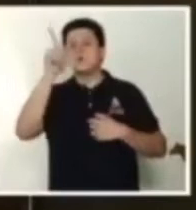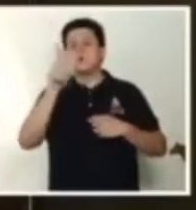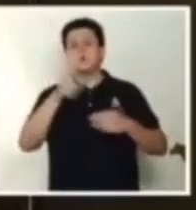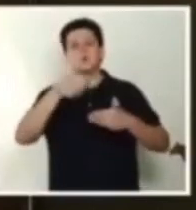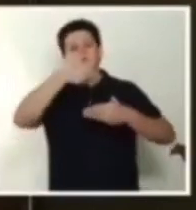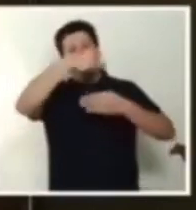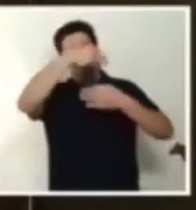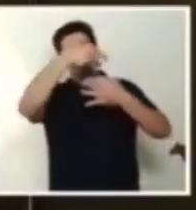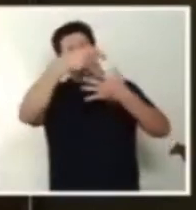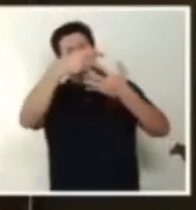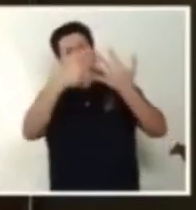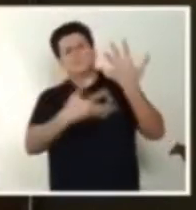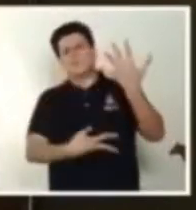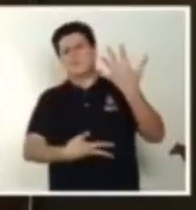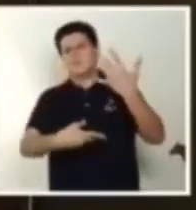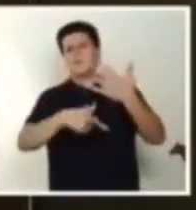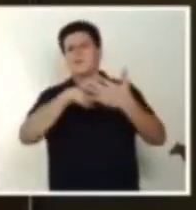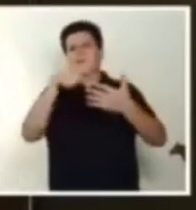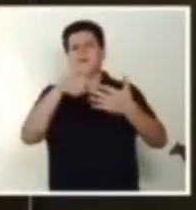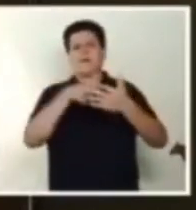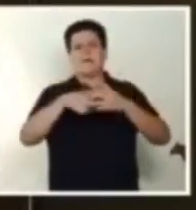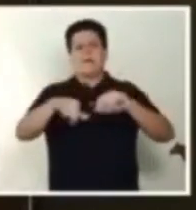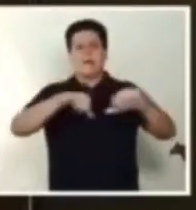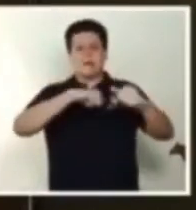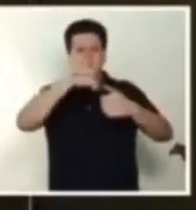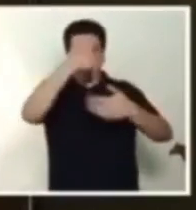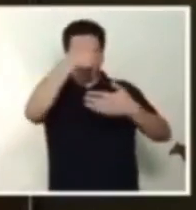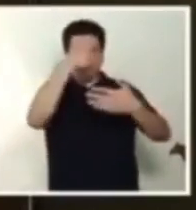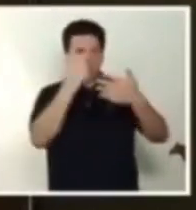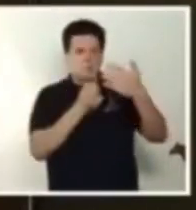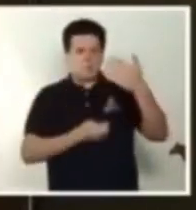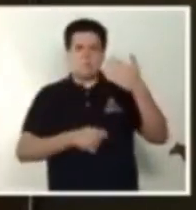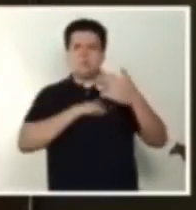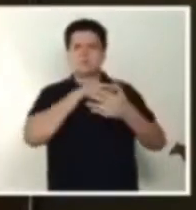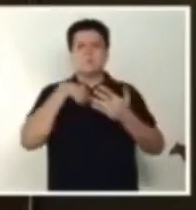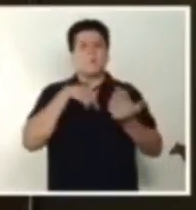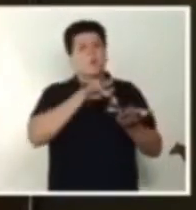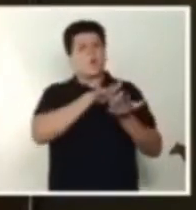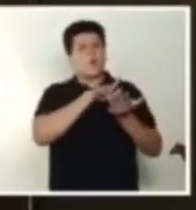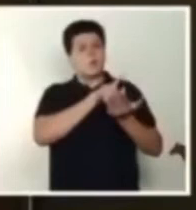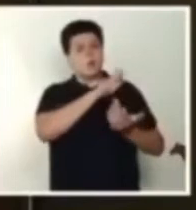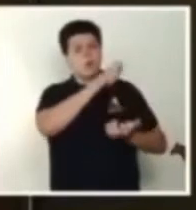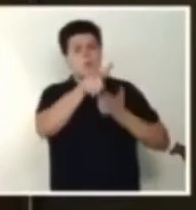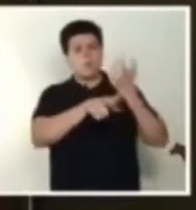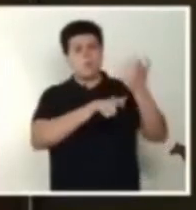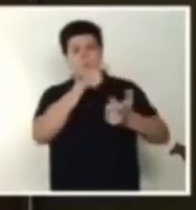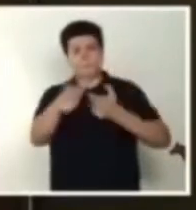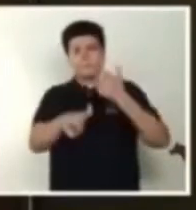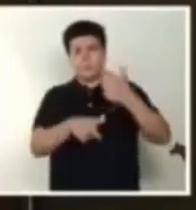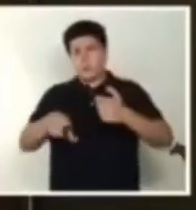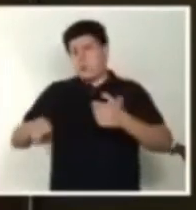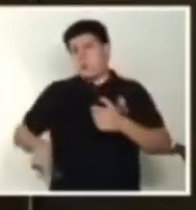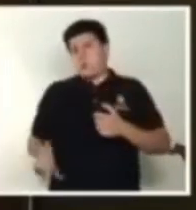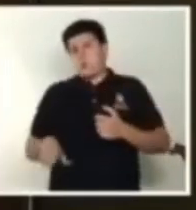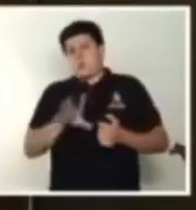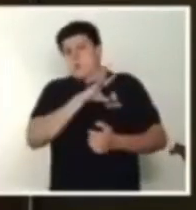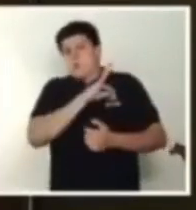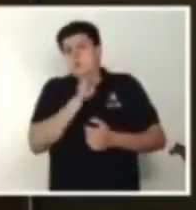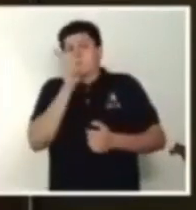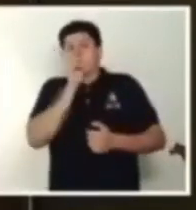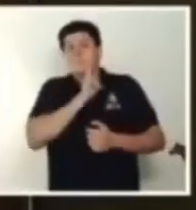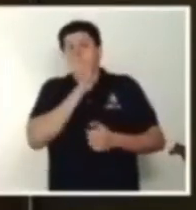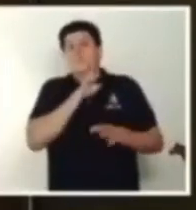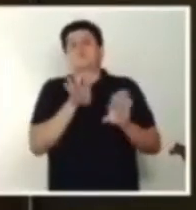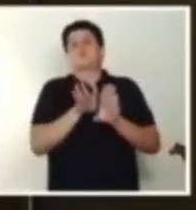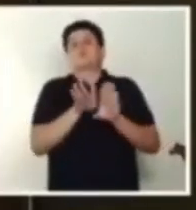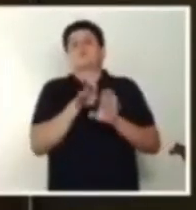estas actividades que hoy no abrimos, para apoyarlos. Vamos a apoyarlos en la medida posible del gobierno. Vamos